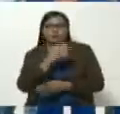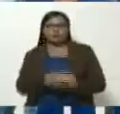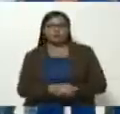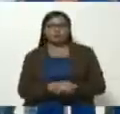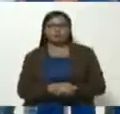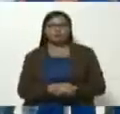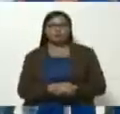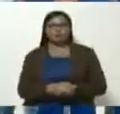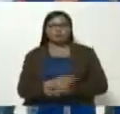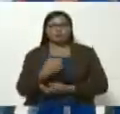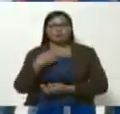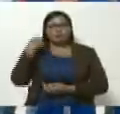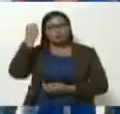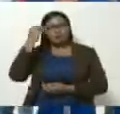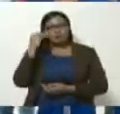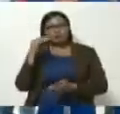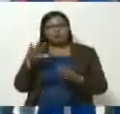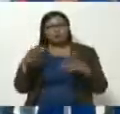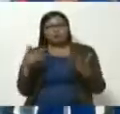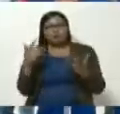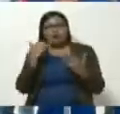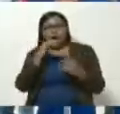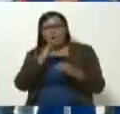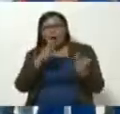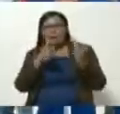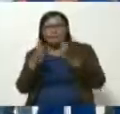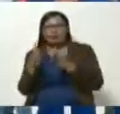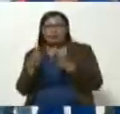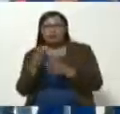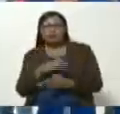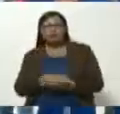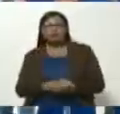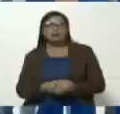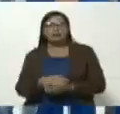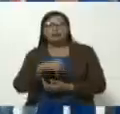que ahí hubo, mira, aparte de dolo,